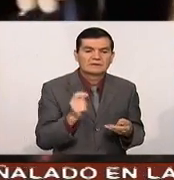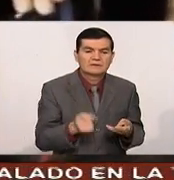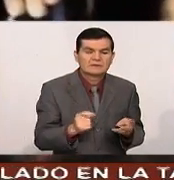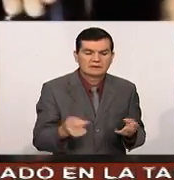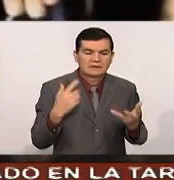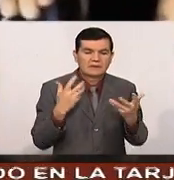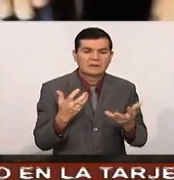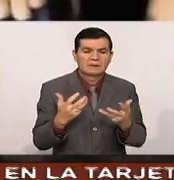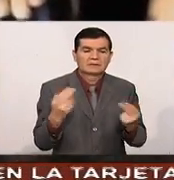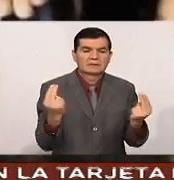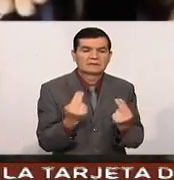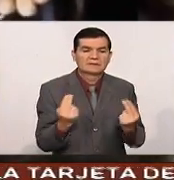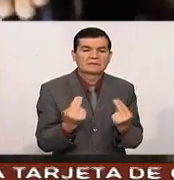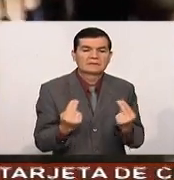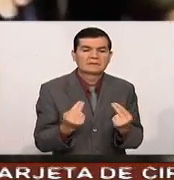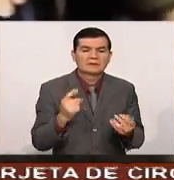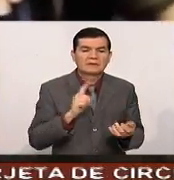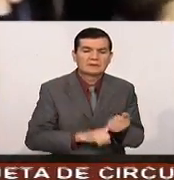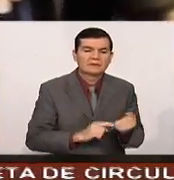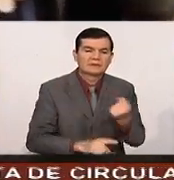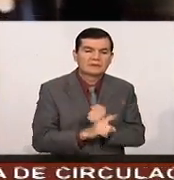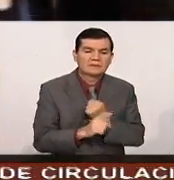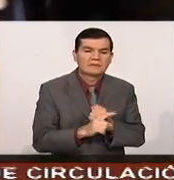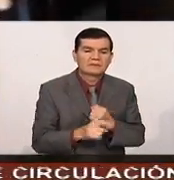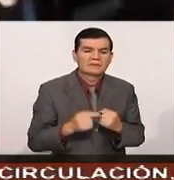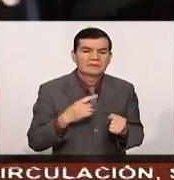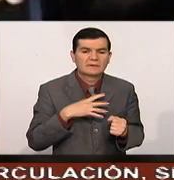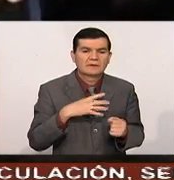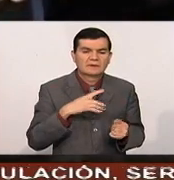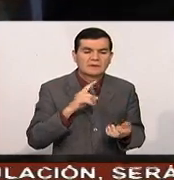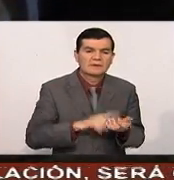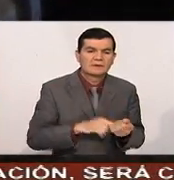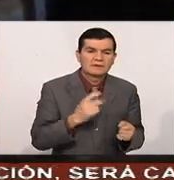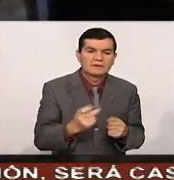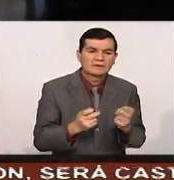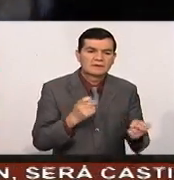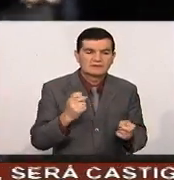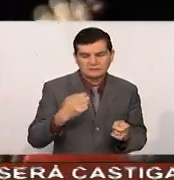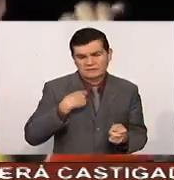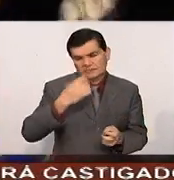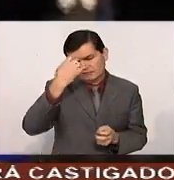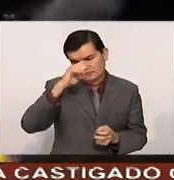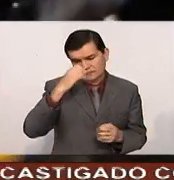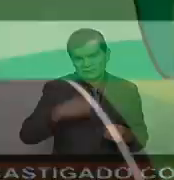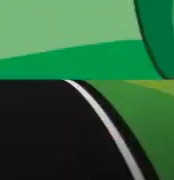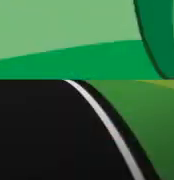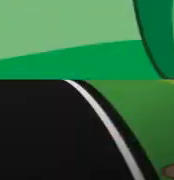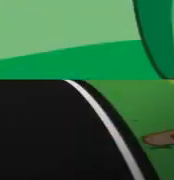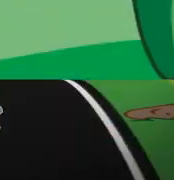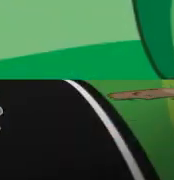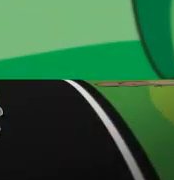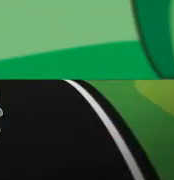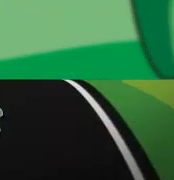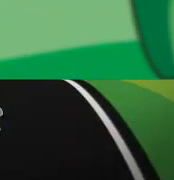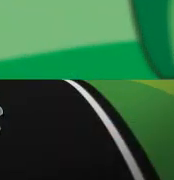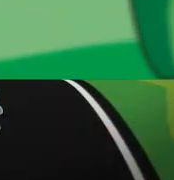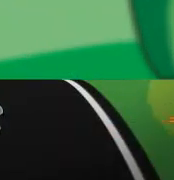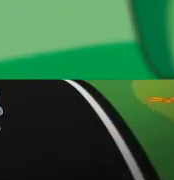las necesidades que tienen, los problemas que tienen, el por qué saben esos problemas. Es una experiencia de vida.